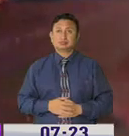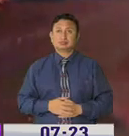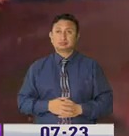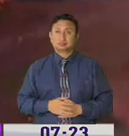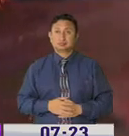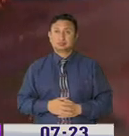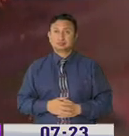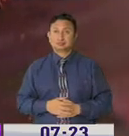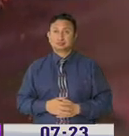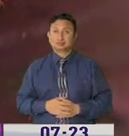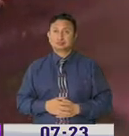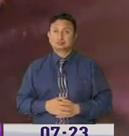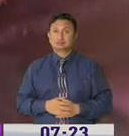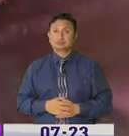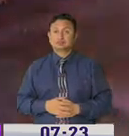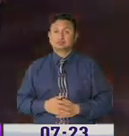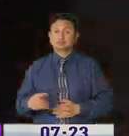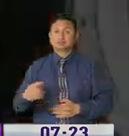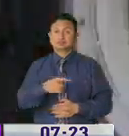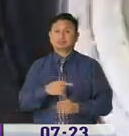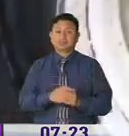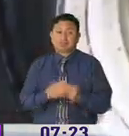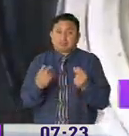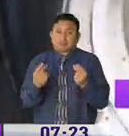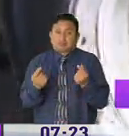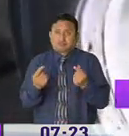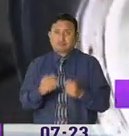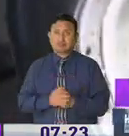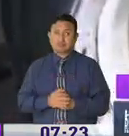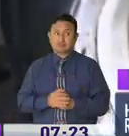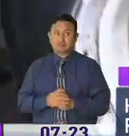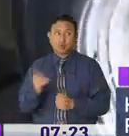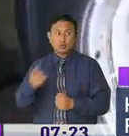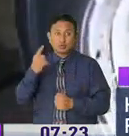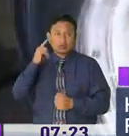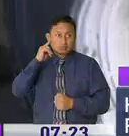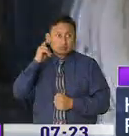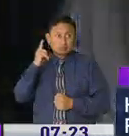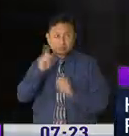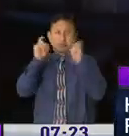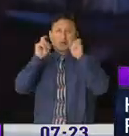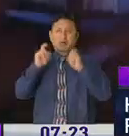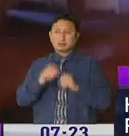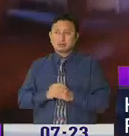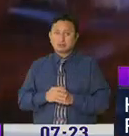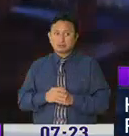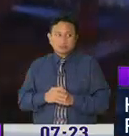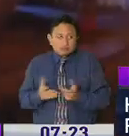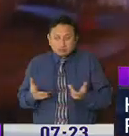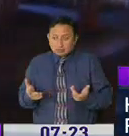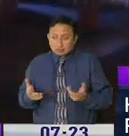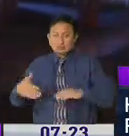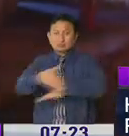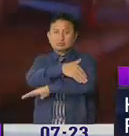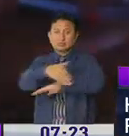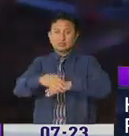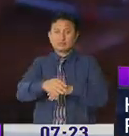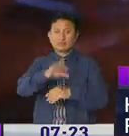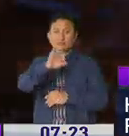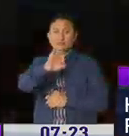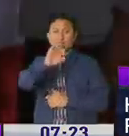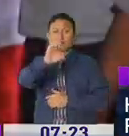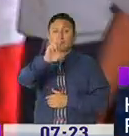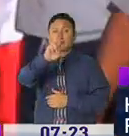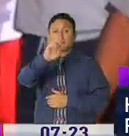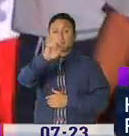Todo sucedió en cuestión de segundos. Solo pudieron escuchar los gritos de los moradores en las calles Febres Cordero y la 19, en el